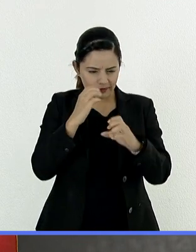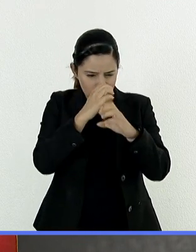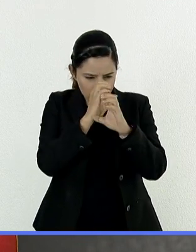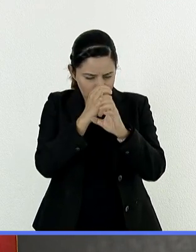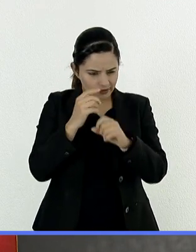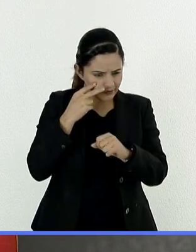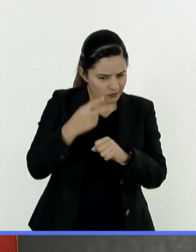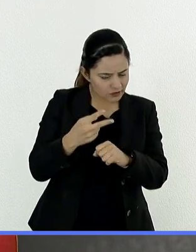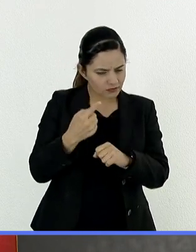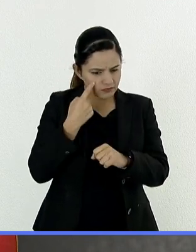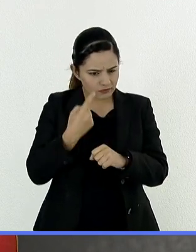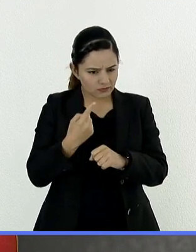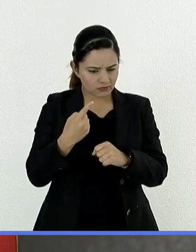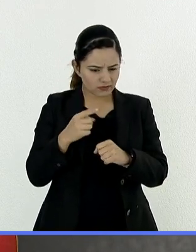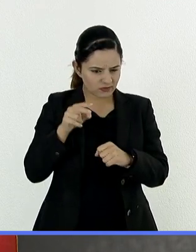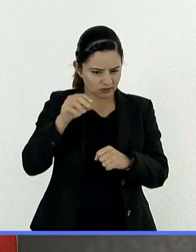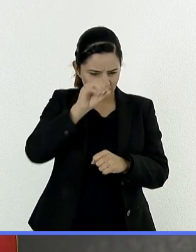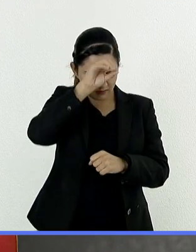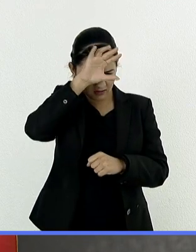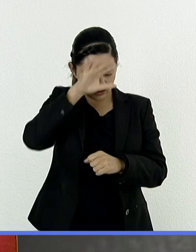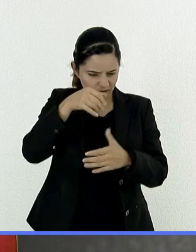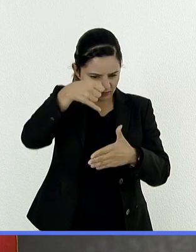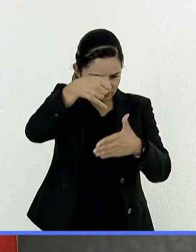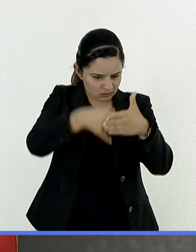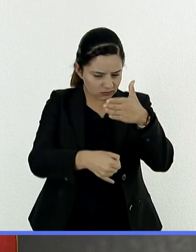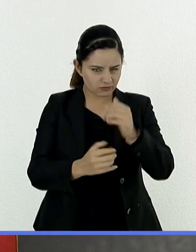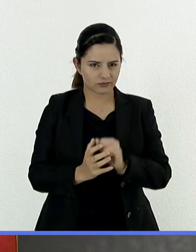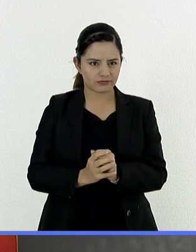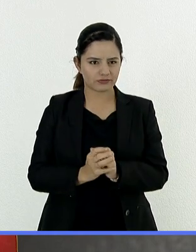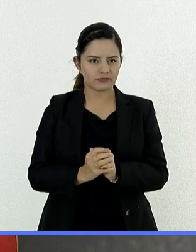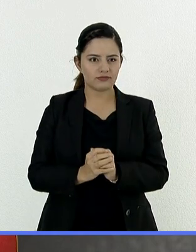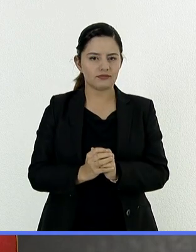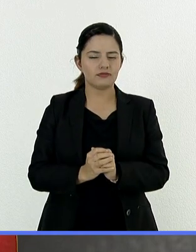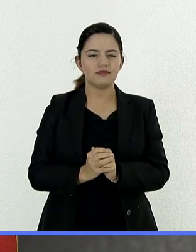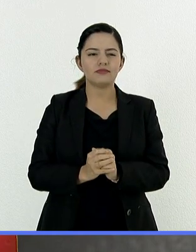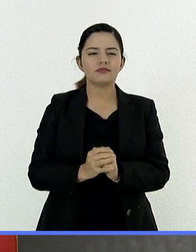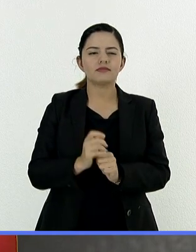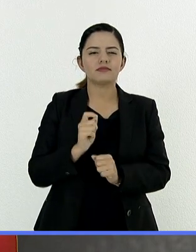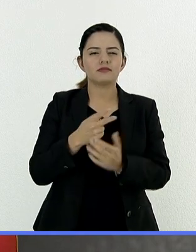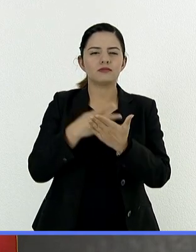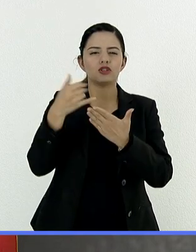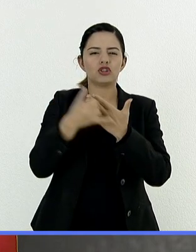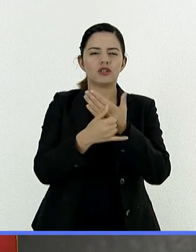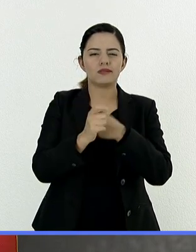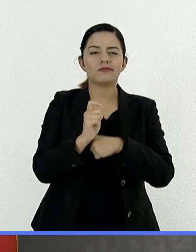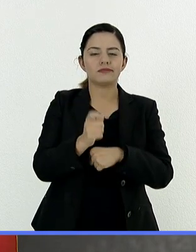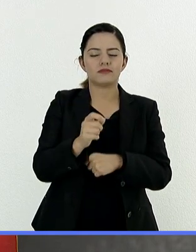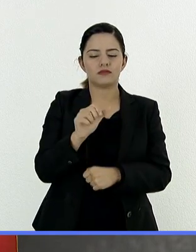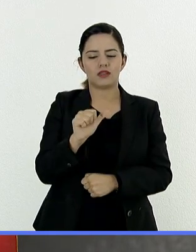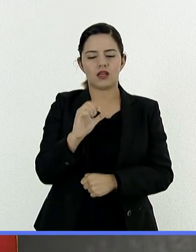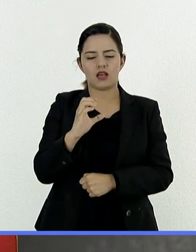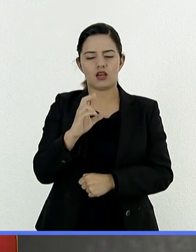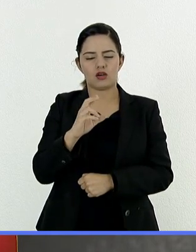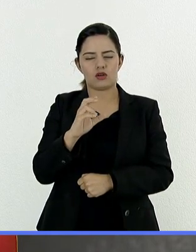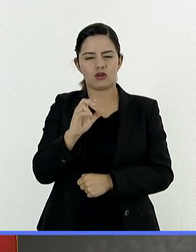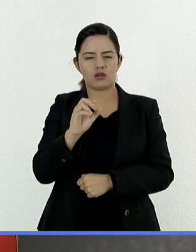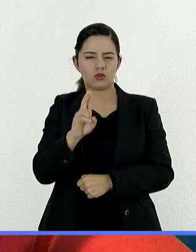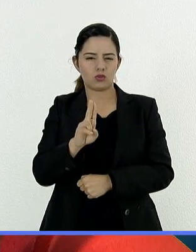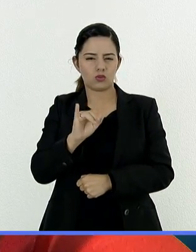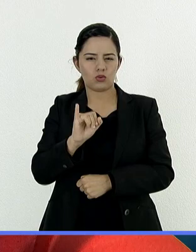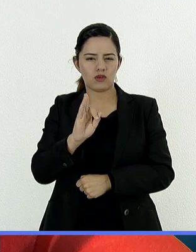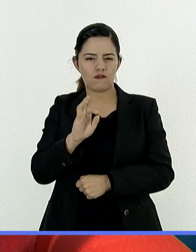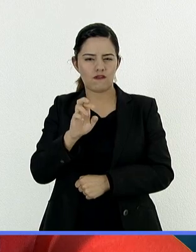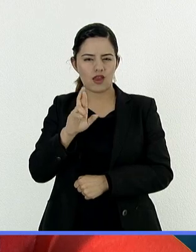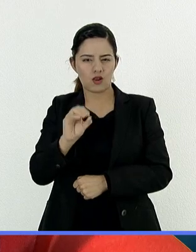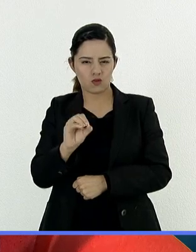lo preservemos y nos acerquemos a él de la mejor manera Qué es este gran proyecto el gran acuífero Maya tiene que ver con